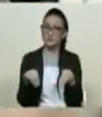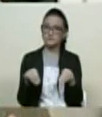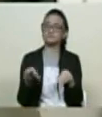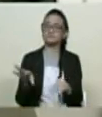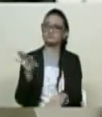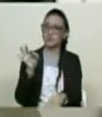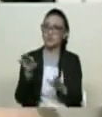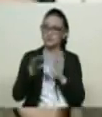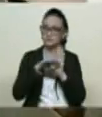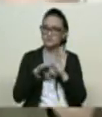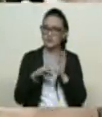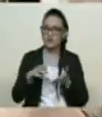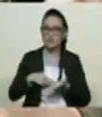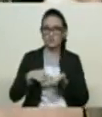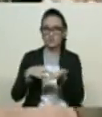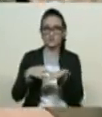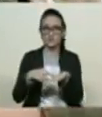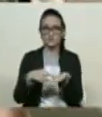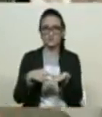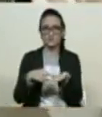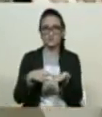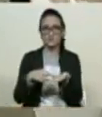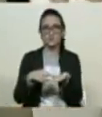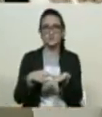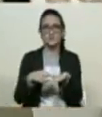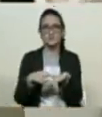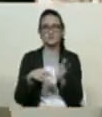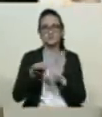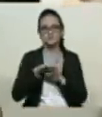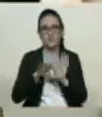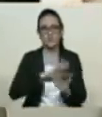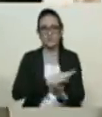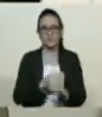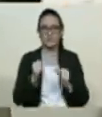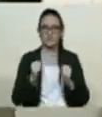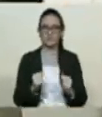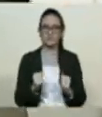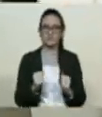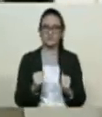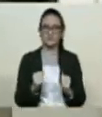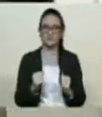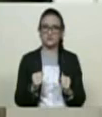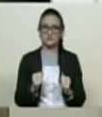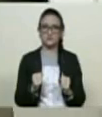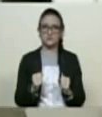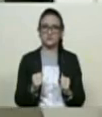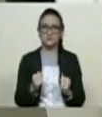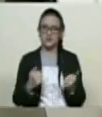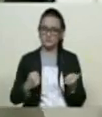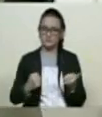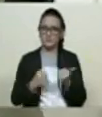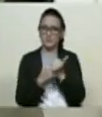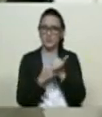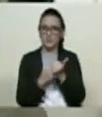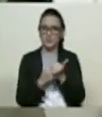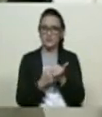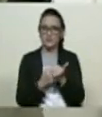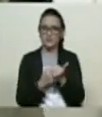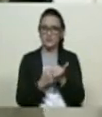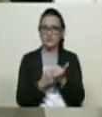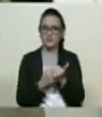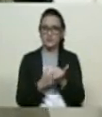acogemos todas esas sugerencias, todas aquellas que realmente fortalecen y enriquecen y aportan para una